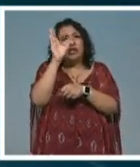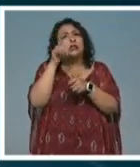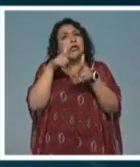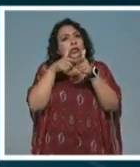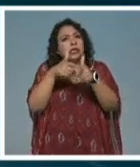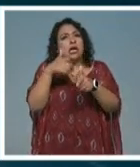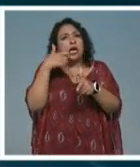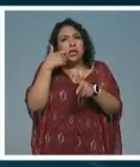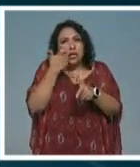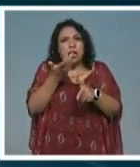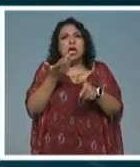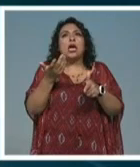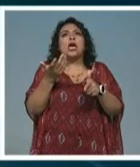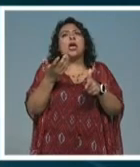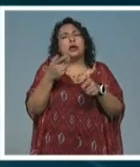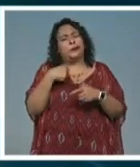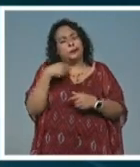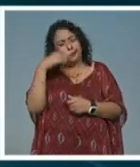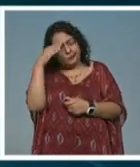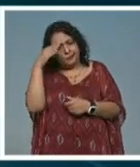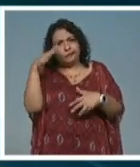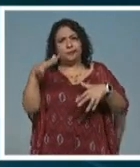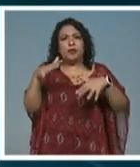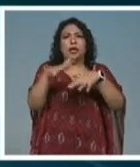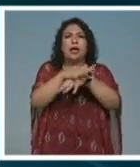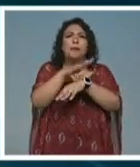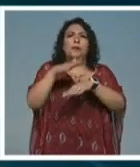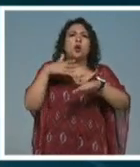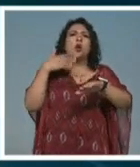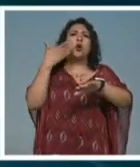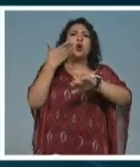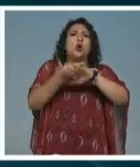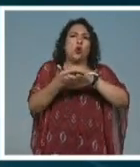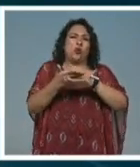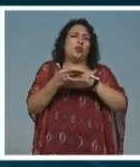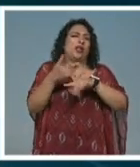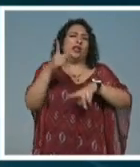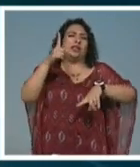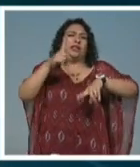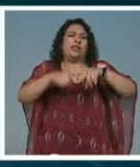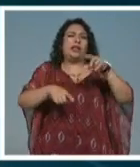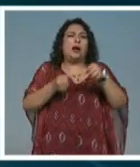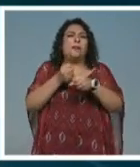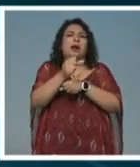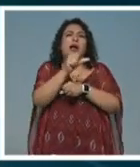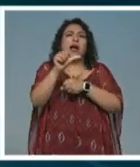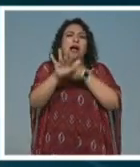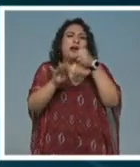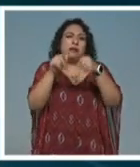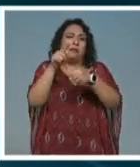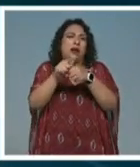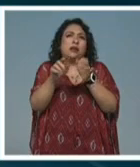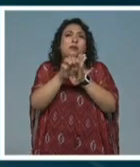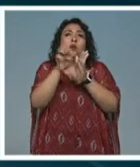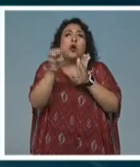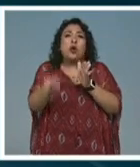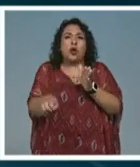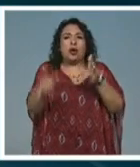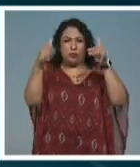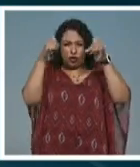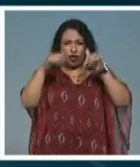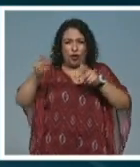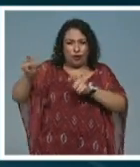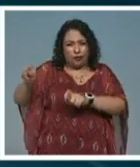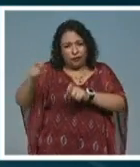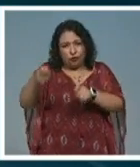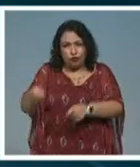seguir generando reflexión y cambio en contra del maltrato a los animales, entre ellos, por ejemplo, la